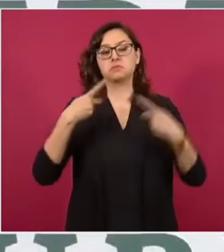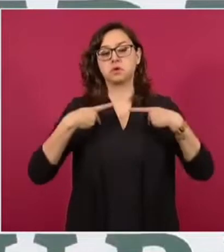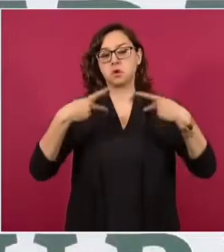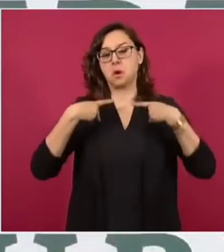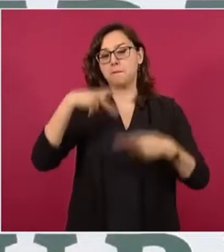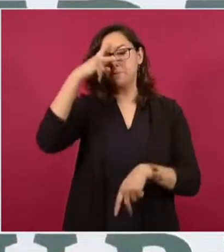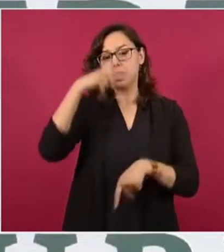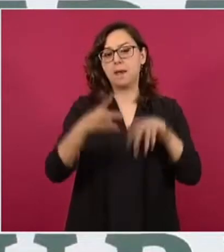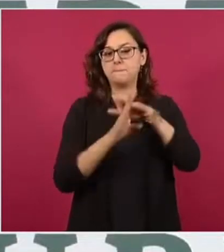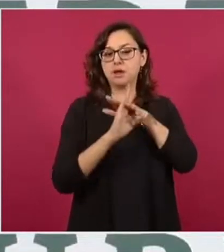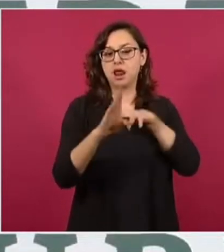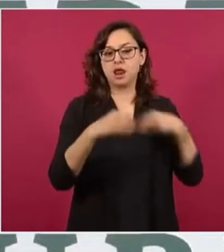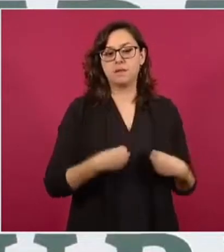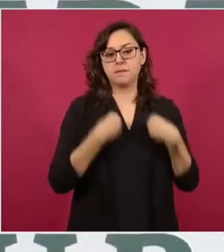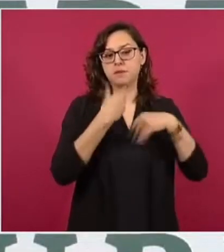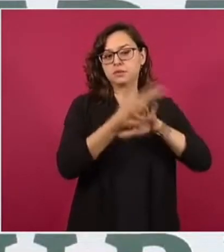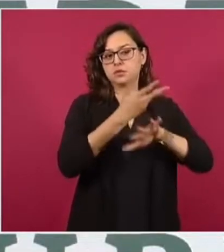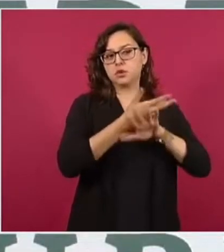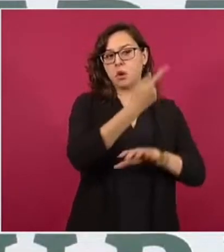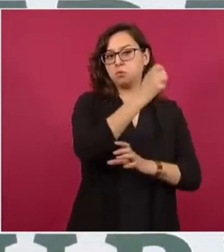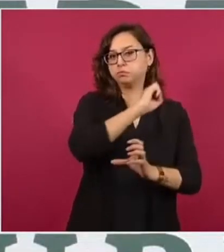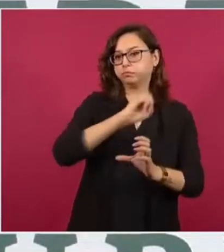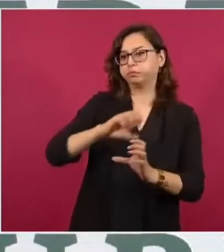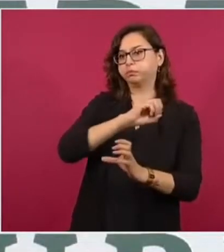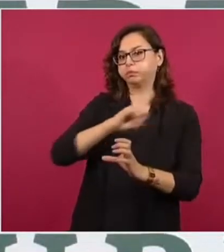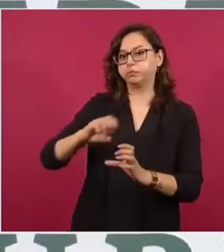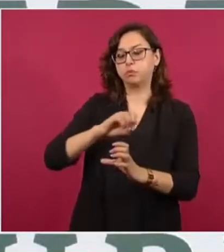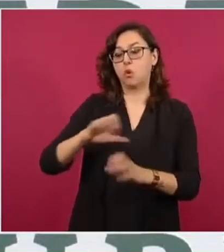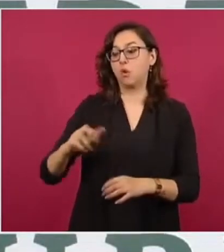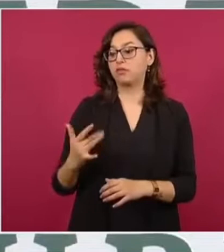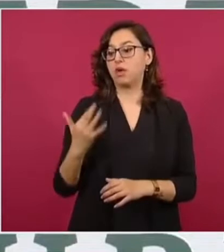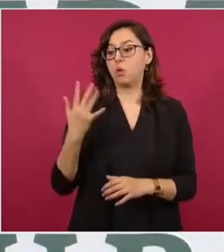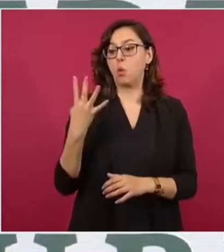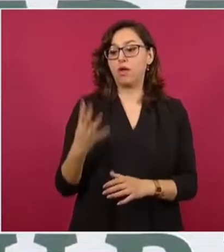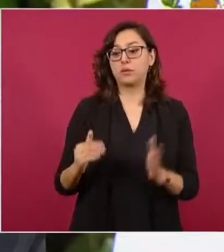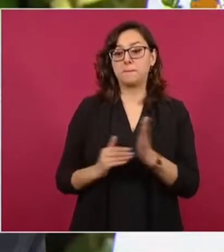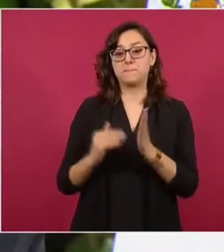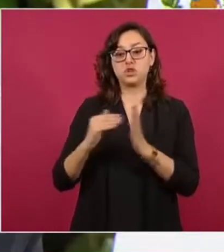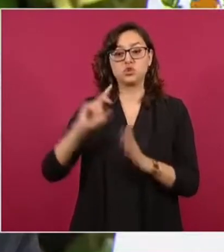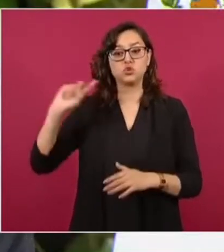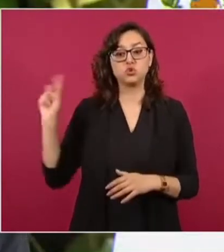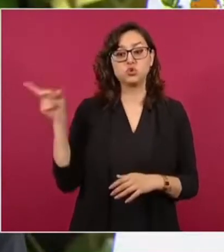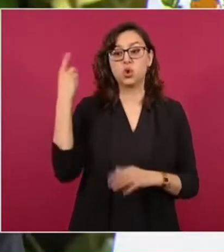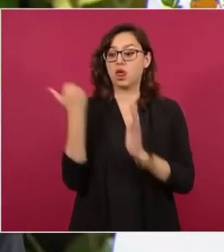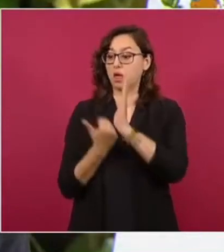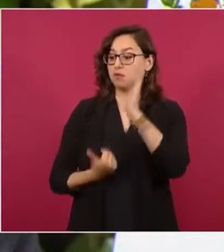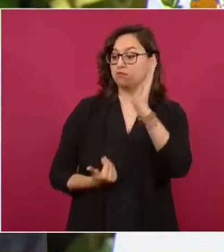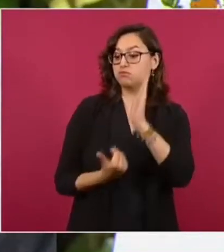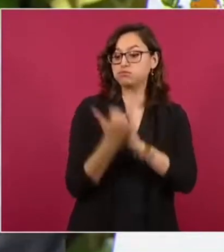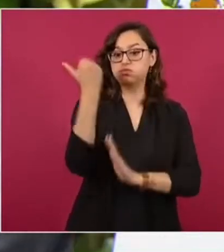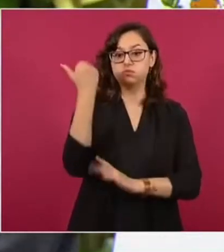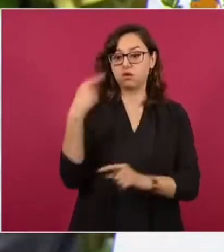51,594 millones de dólares y siguen aumentando como nunca. En este primer